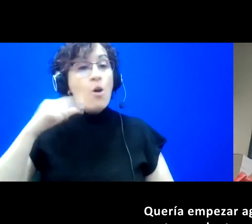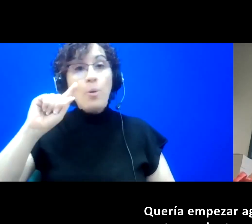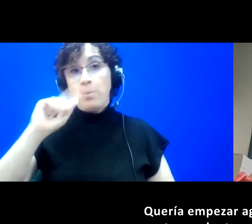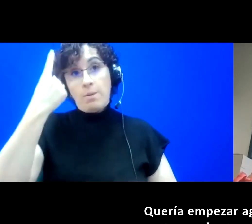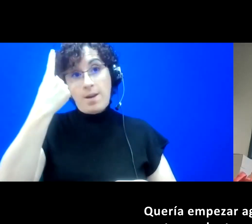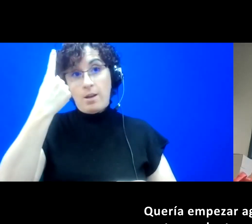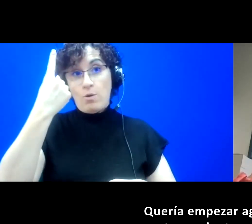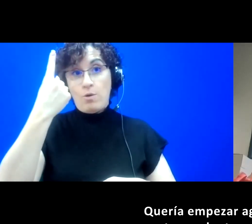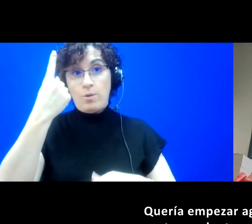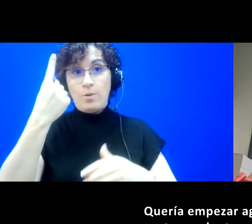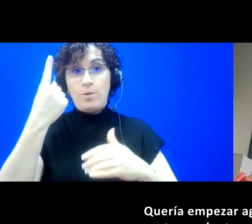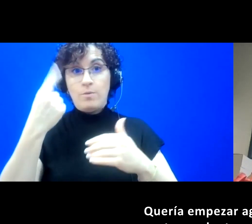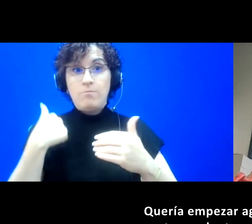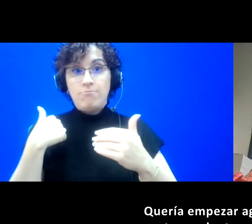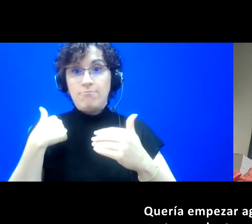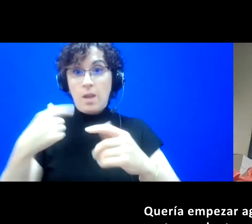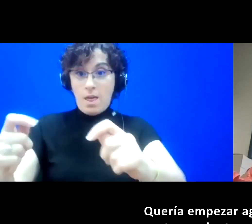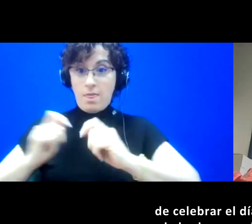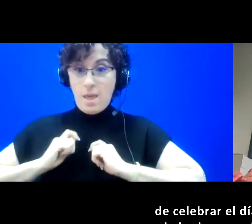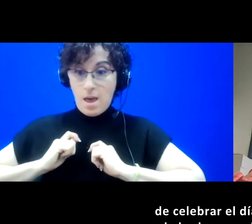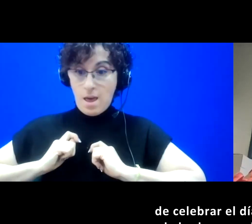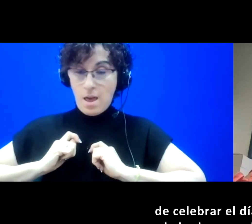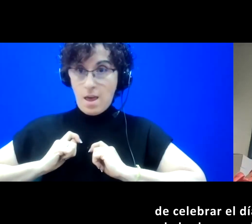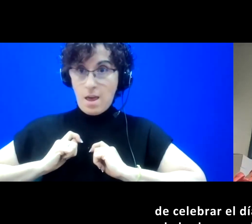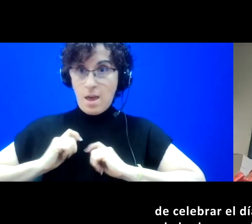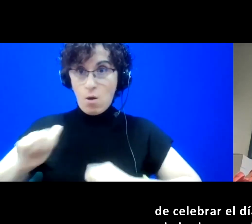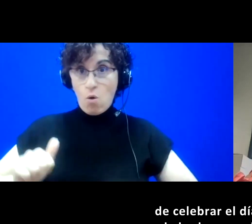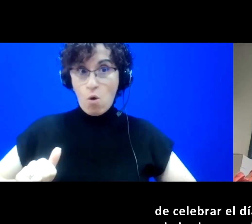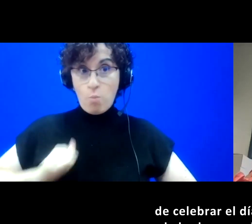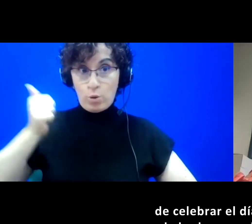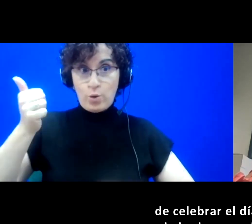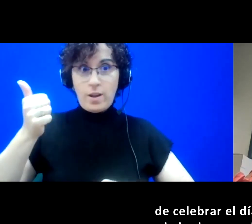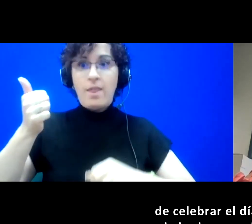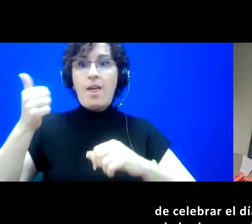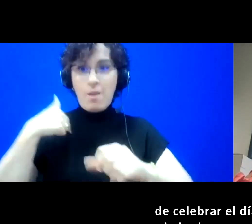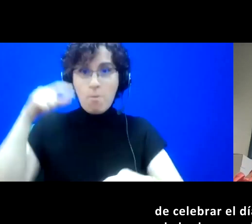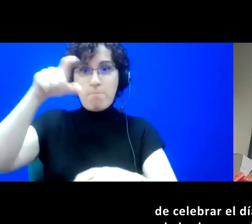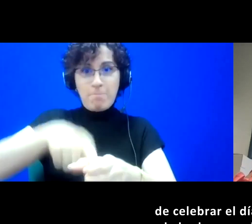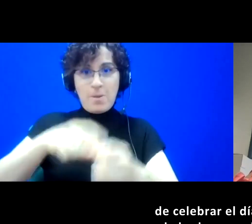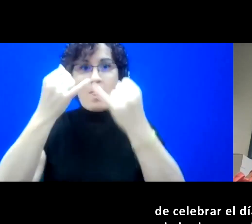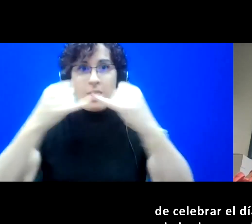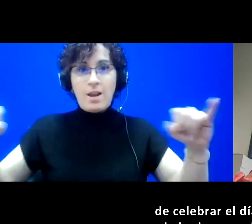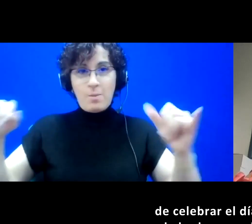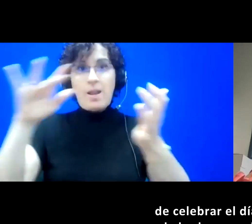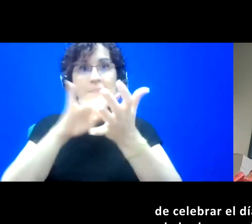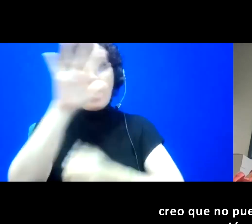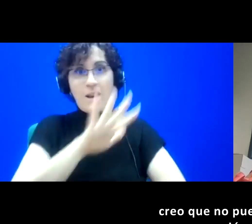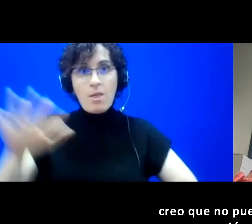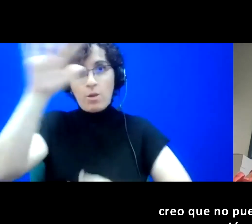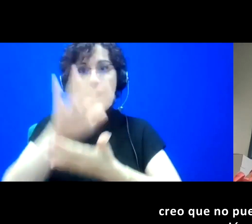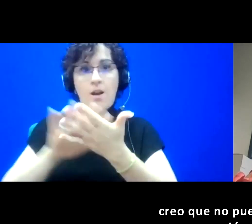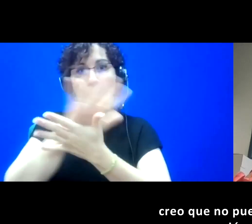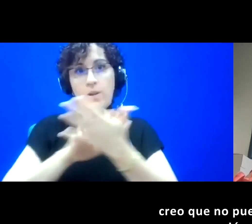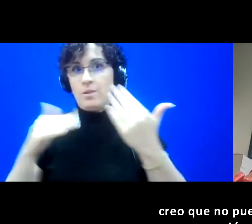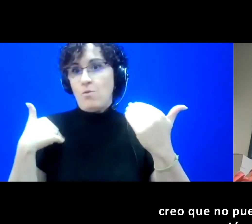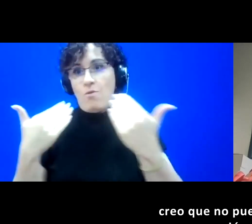agradeciendo esta excelente oportunidad de celebrar el Día Nacional de las Lenguas de Signos. Creo que no